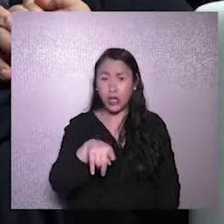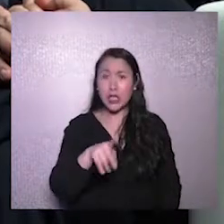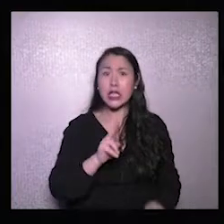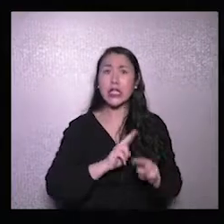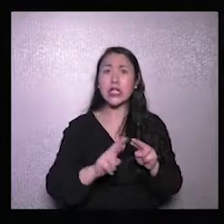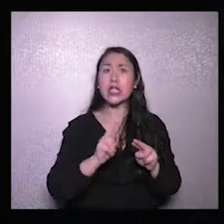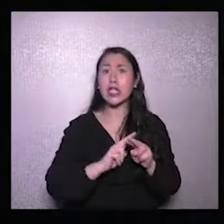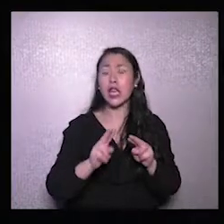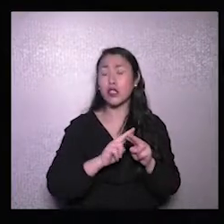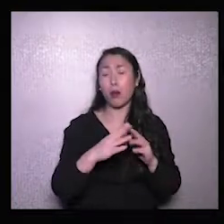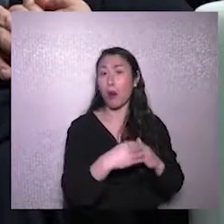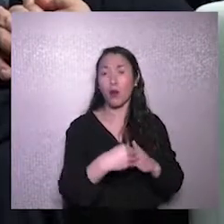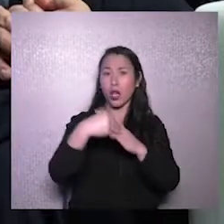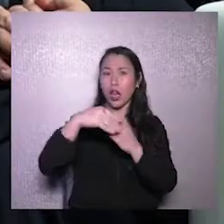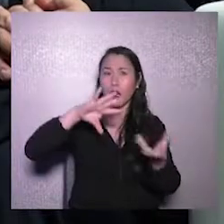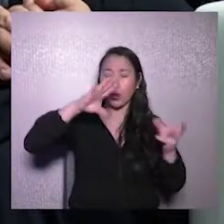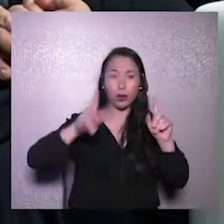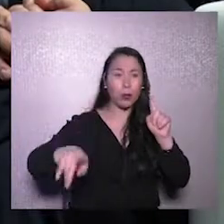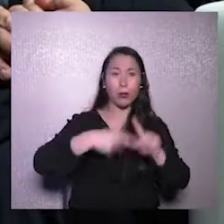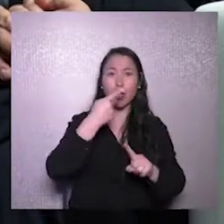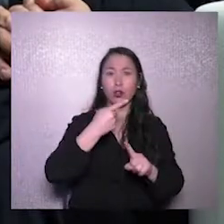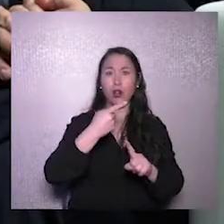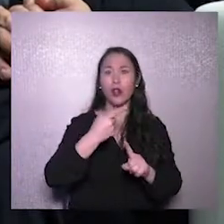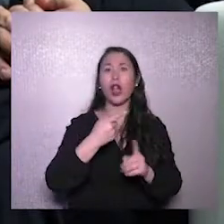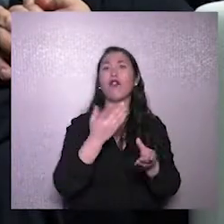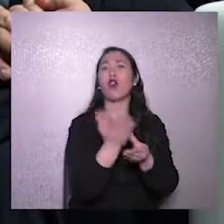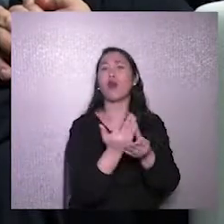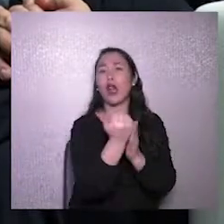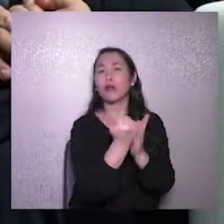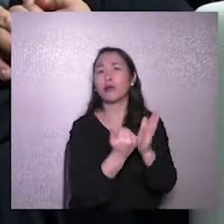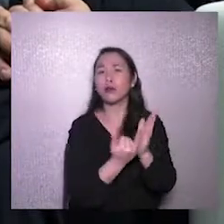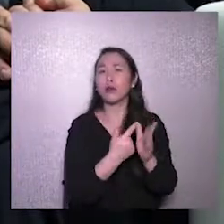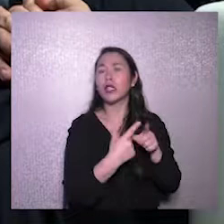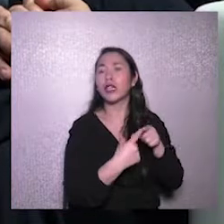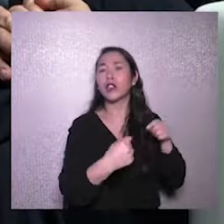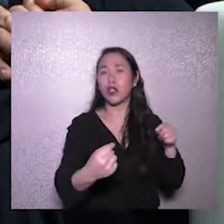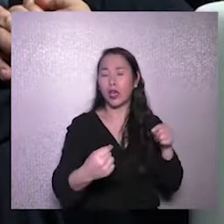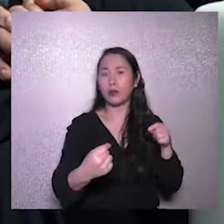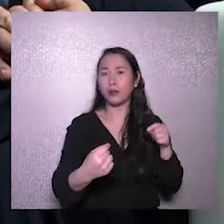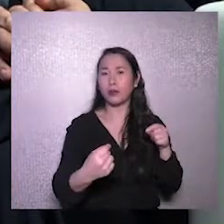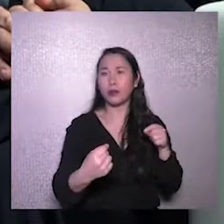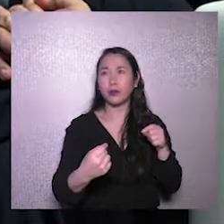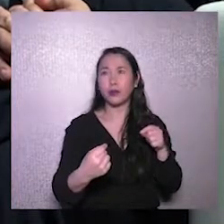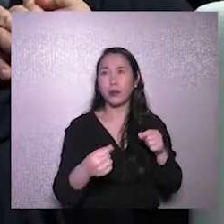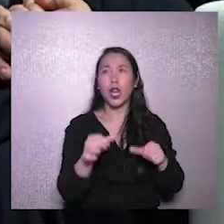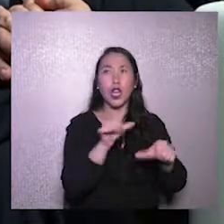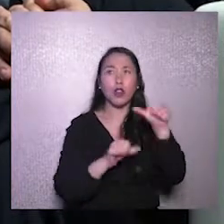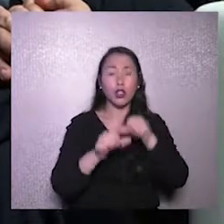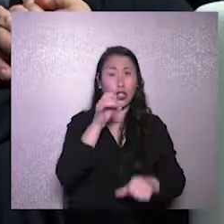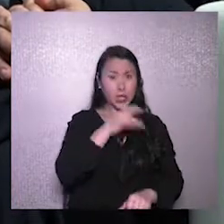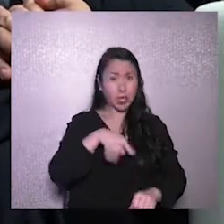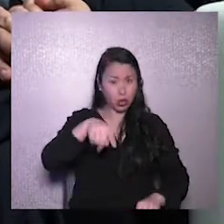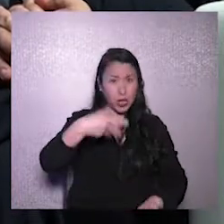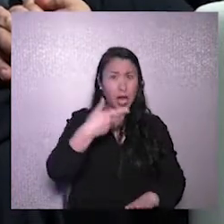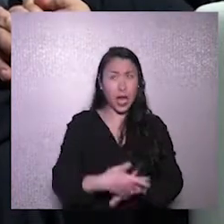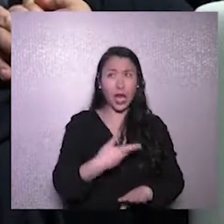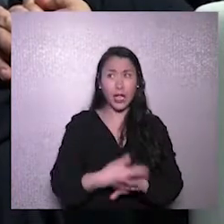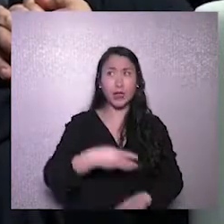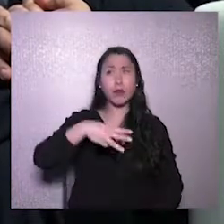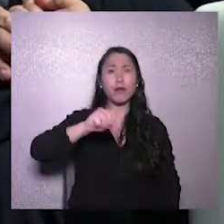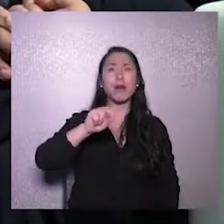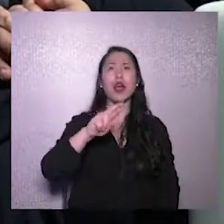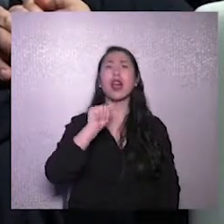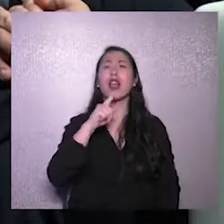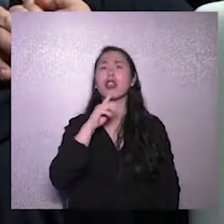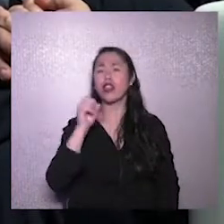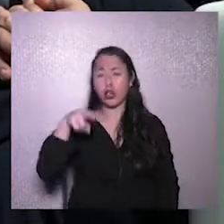forma pionera en el mundo el formulario nacional y el laboratorio Chile. El laboratorio de Chile que hoy día existe, en Maratón, pero que ya no es